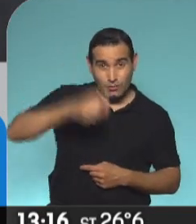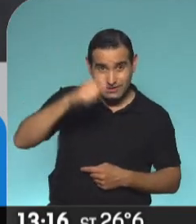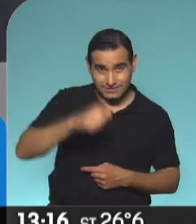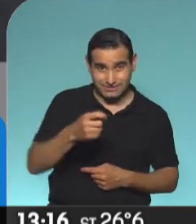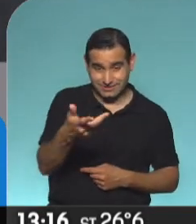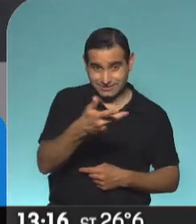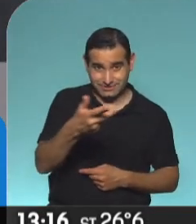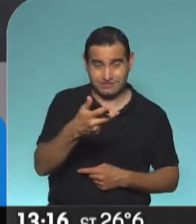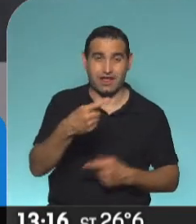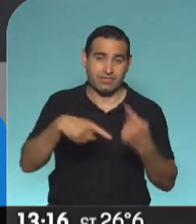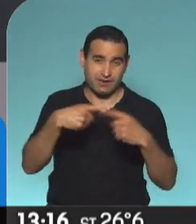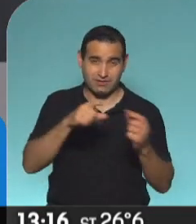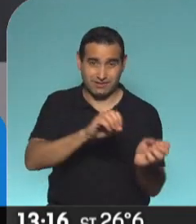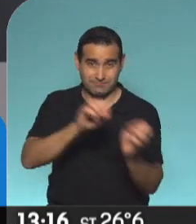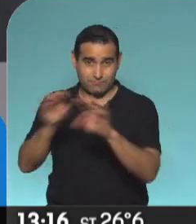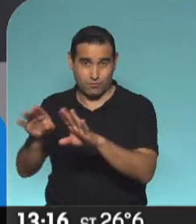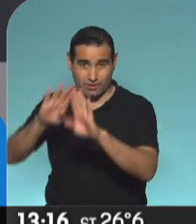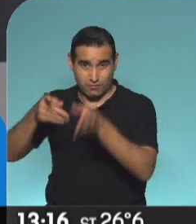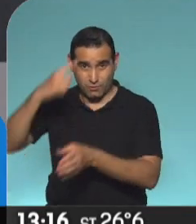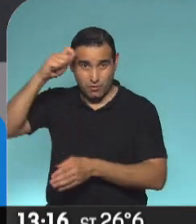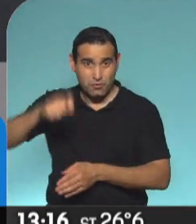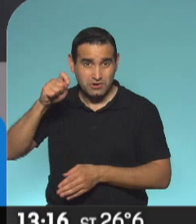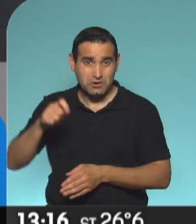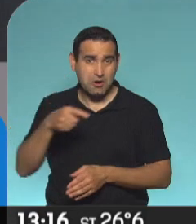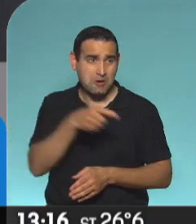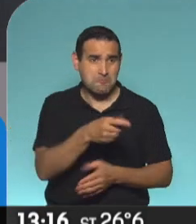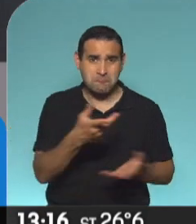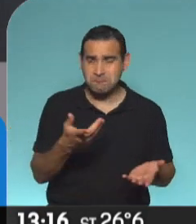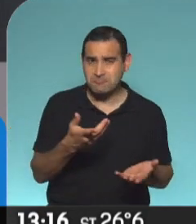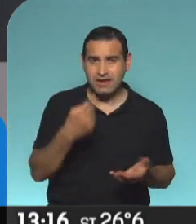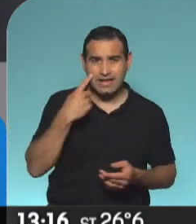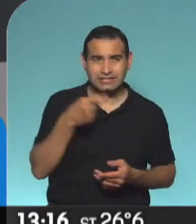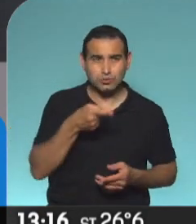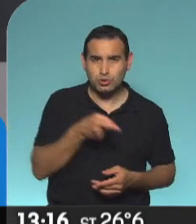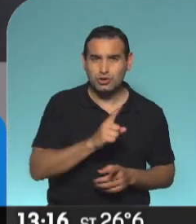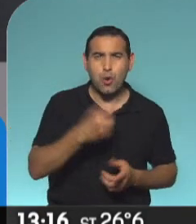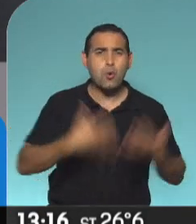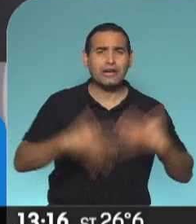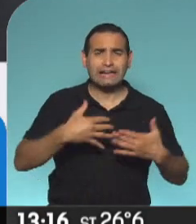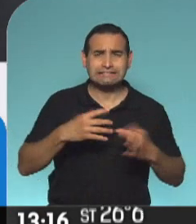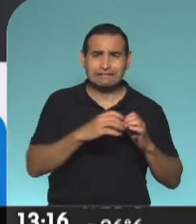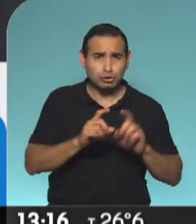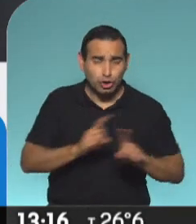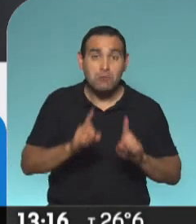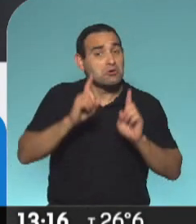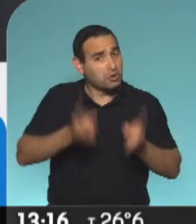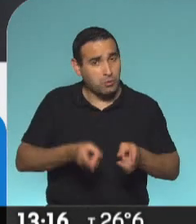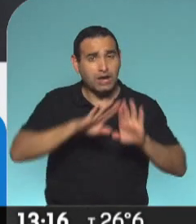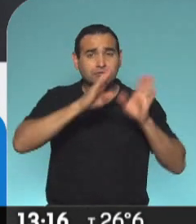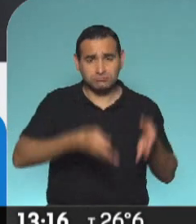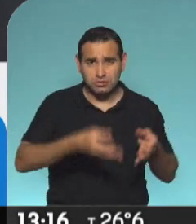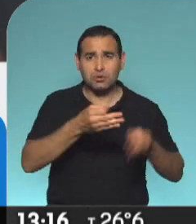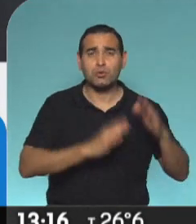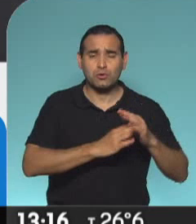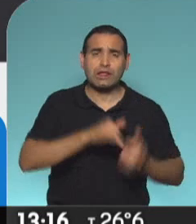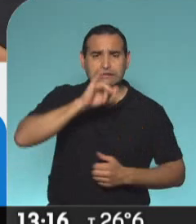Bruglia, Bertuzzi y Castelli, no se ve afectada la gravedad institucional y no había ninguna urgencia. Sin embargo, la Corte cede a las